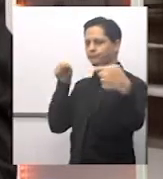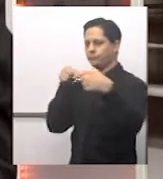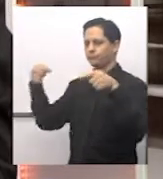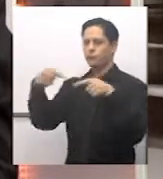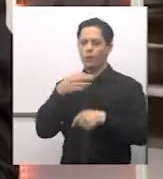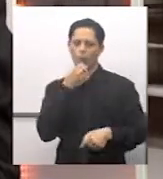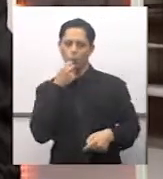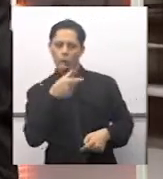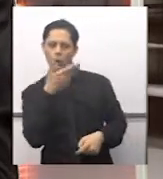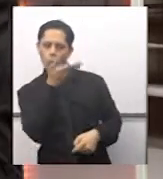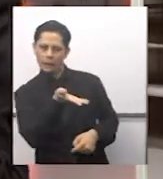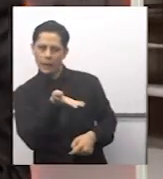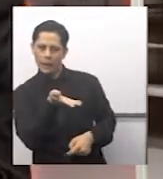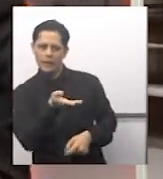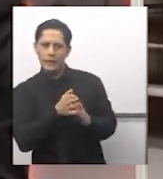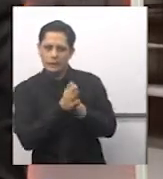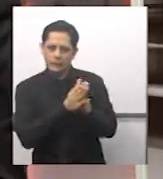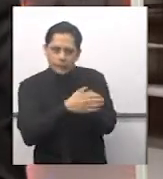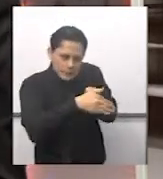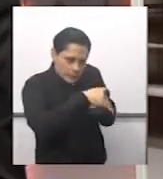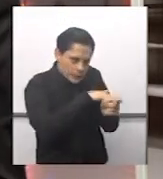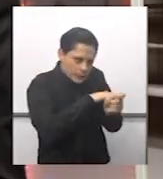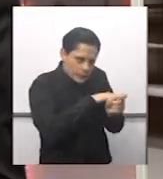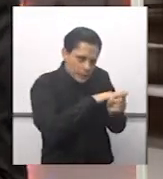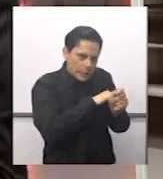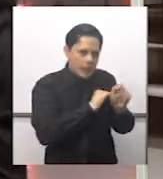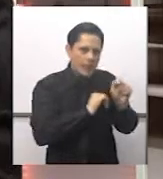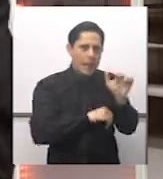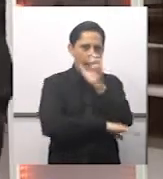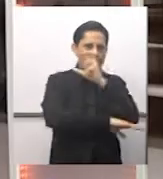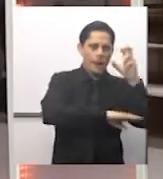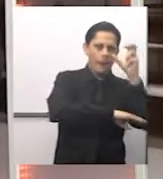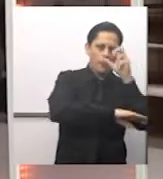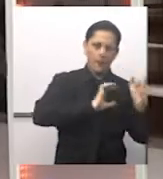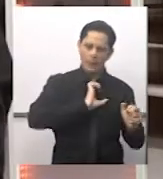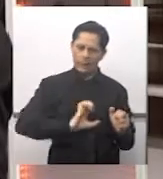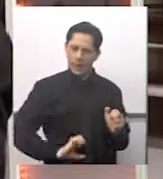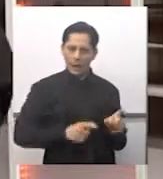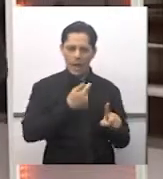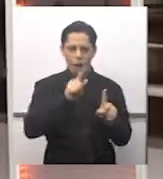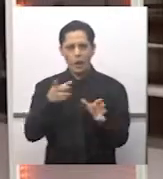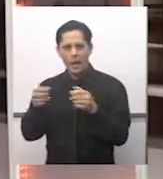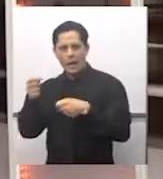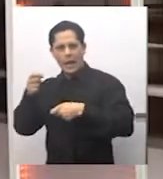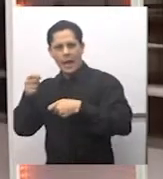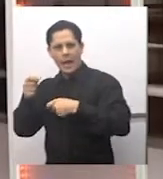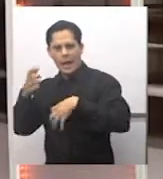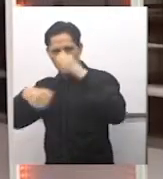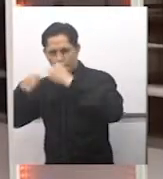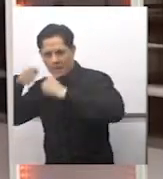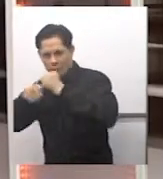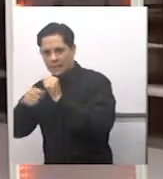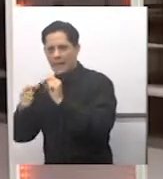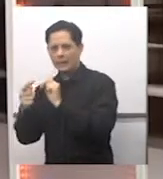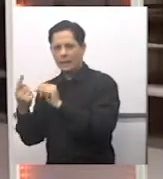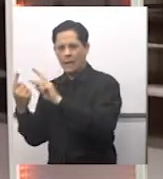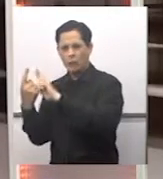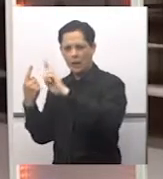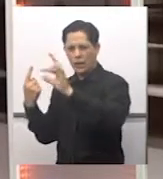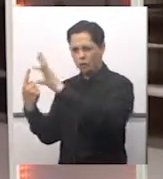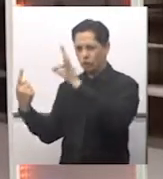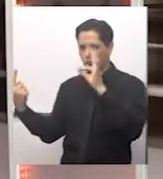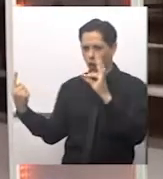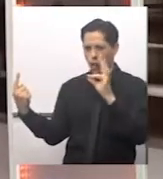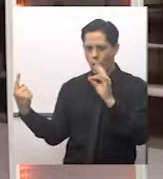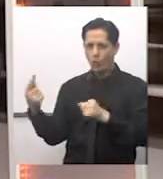usted de alguna forma tenía un chivo expiatorio que era ENAP, una empresa del Estado, porque la otra empresa privada que tenía relación, en ese incluso momento se le saca una